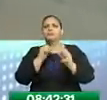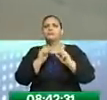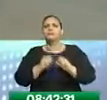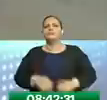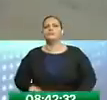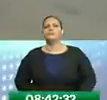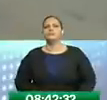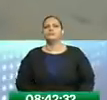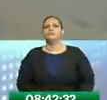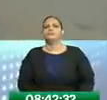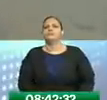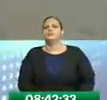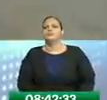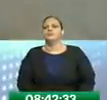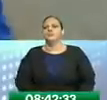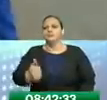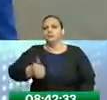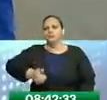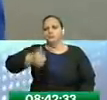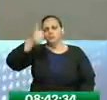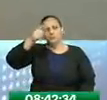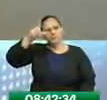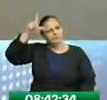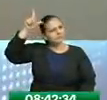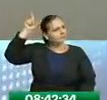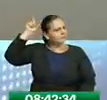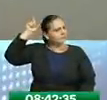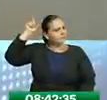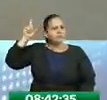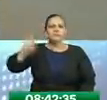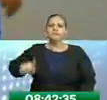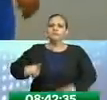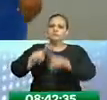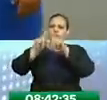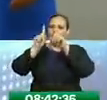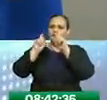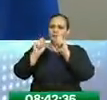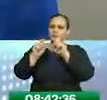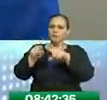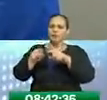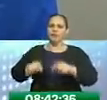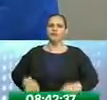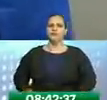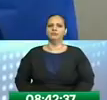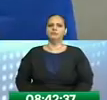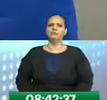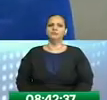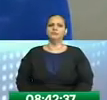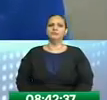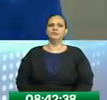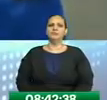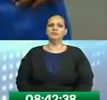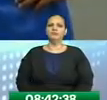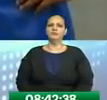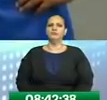quien él nos va a rectificar lo que estoy diciendo. General, hay una inquietud en estudio